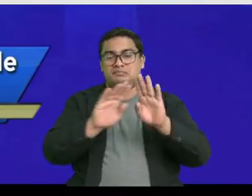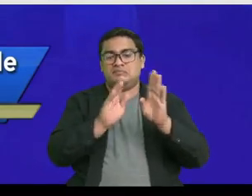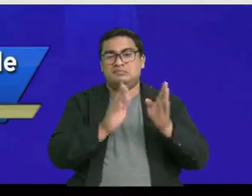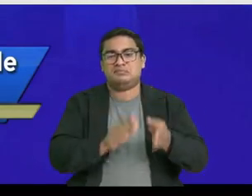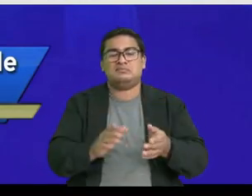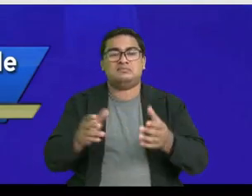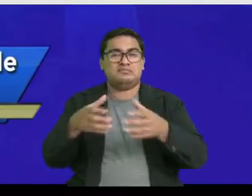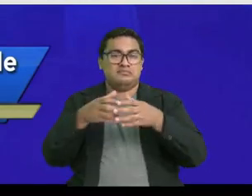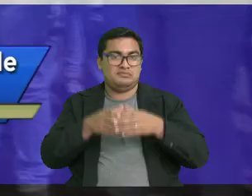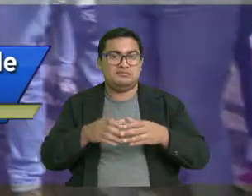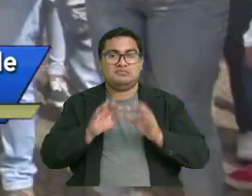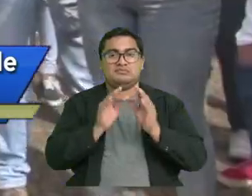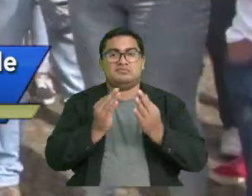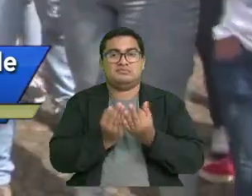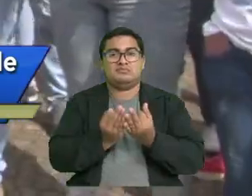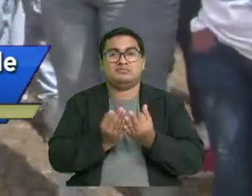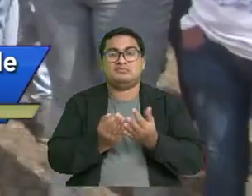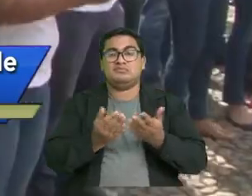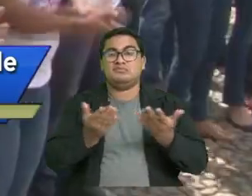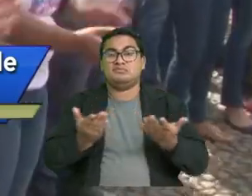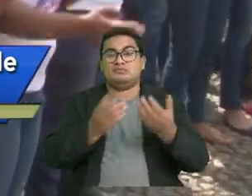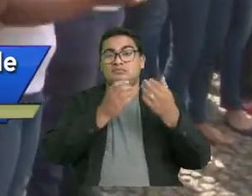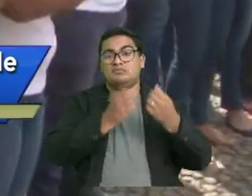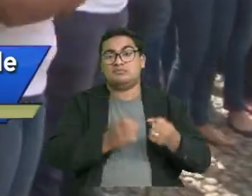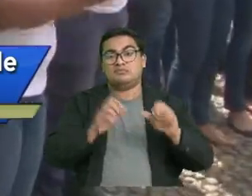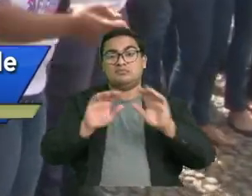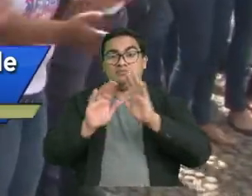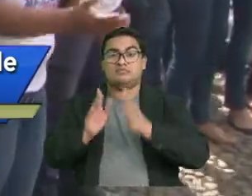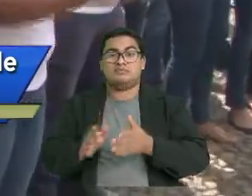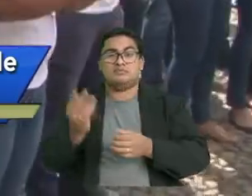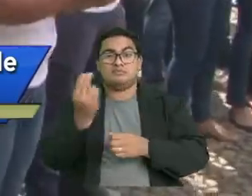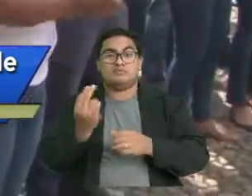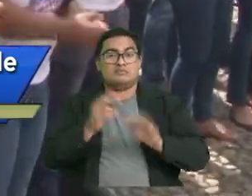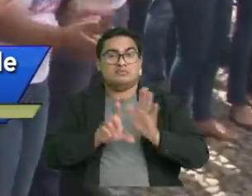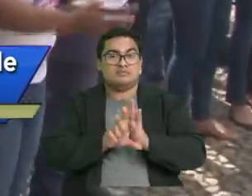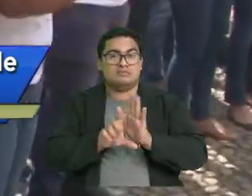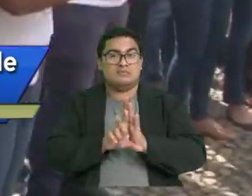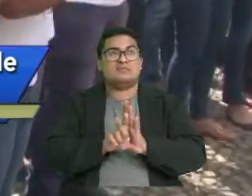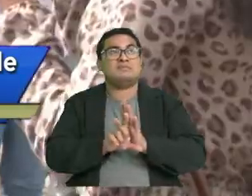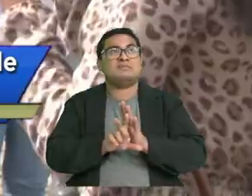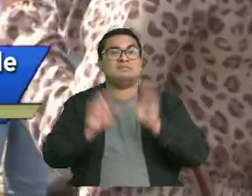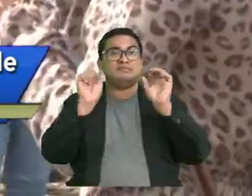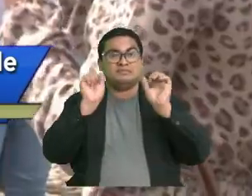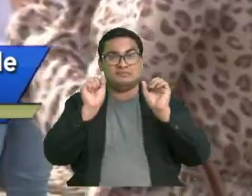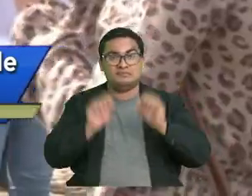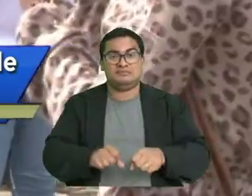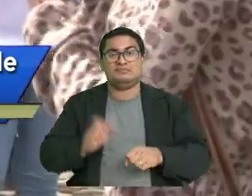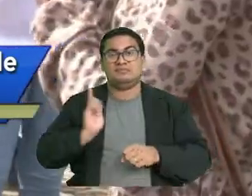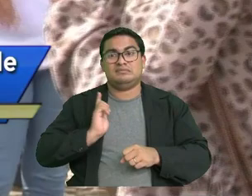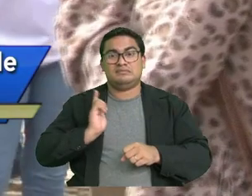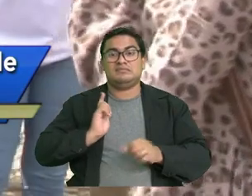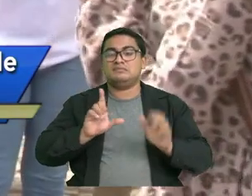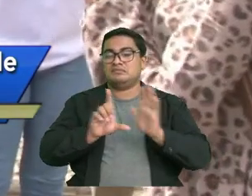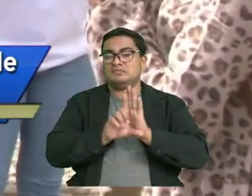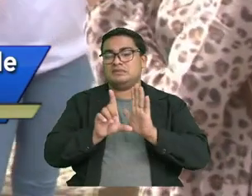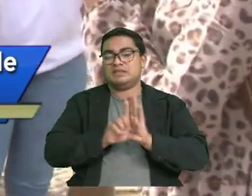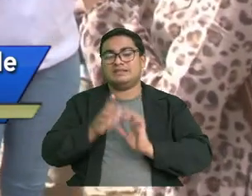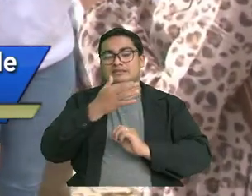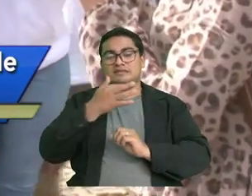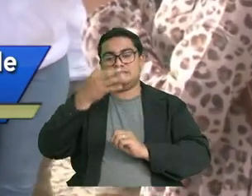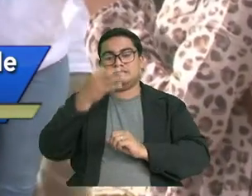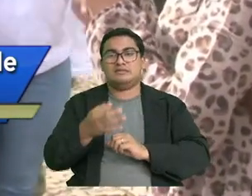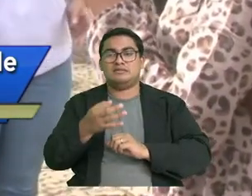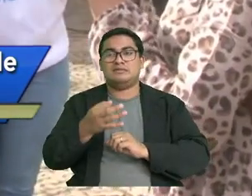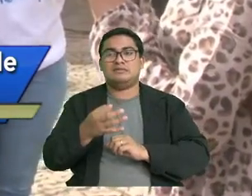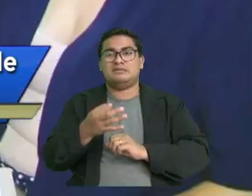a los integrantes. Claro. Y las y los usuarios de las leyes van a poder tener leyes seguras. Y ya